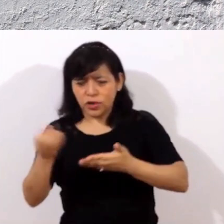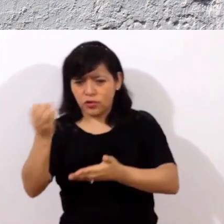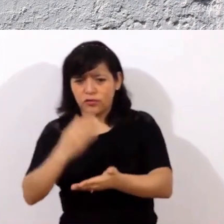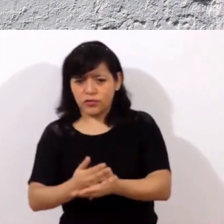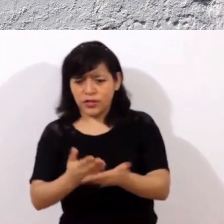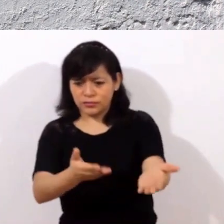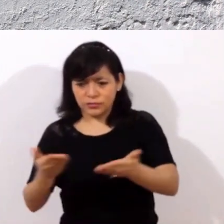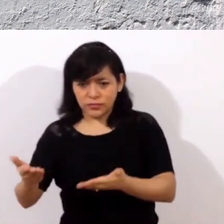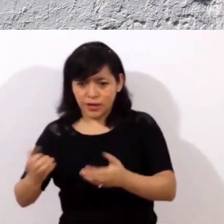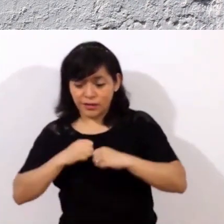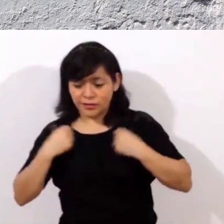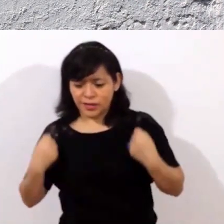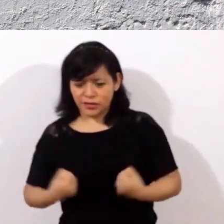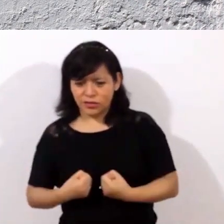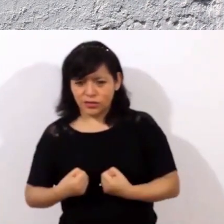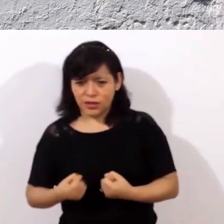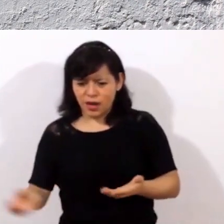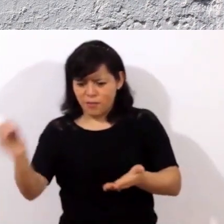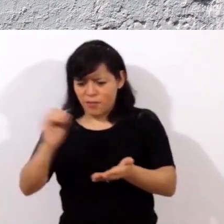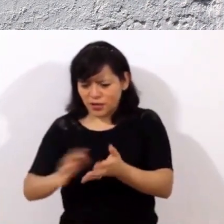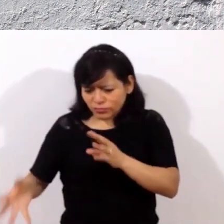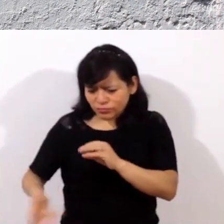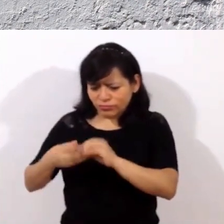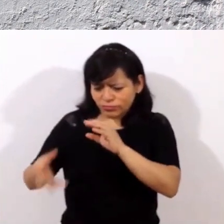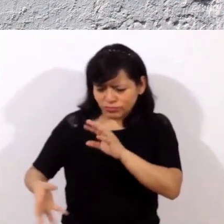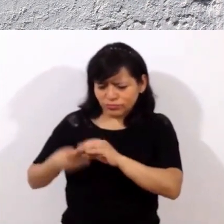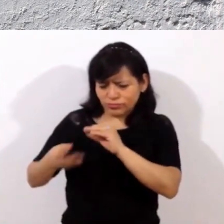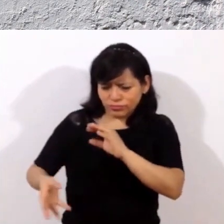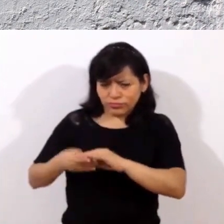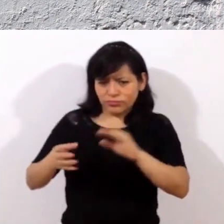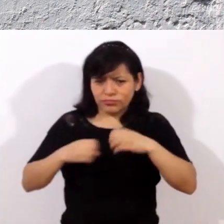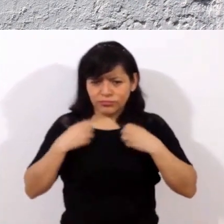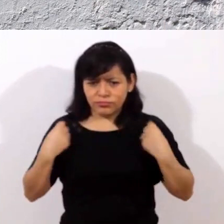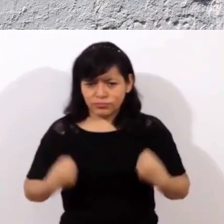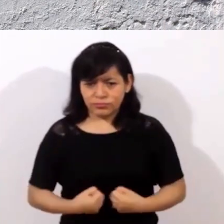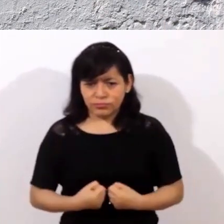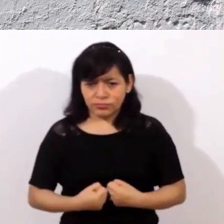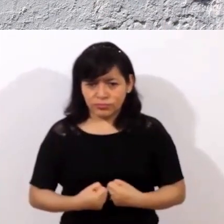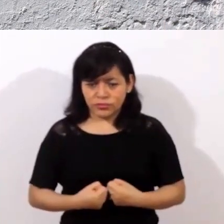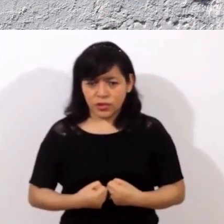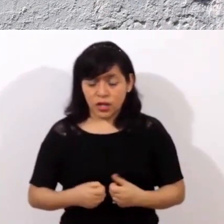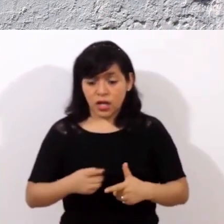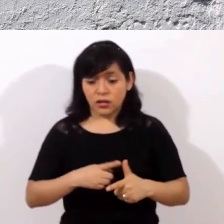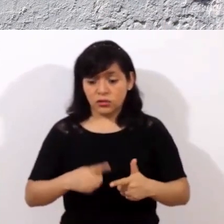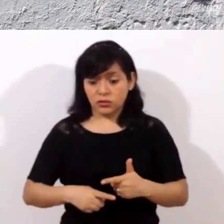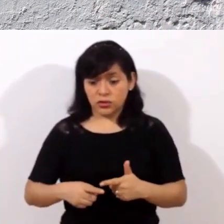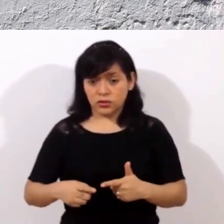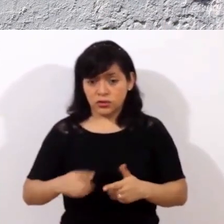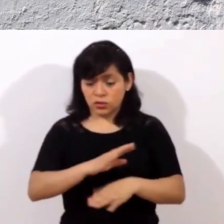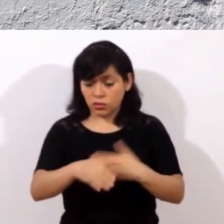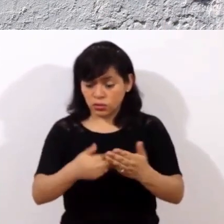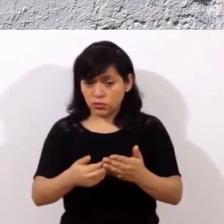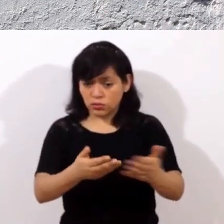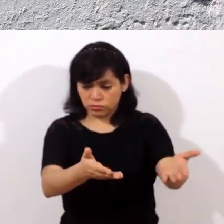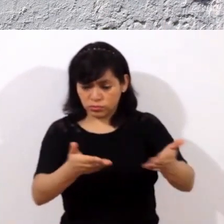que no se podía poner freno, y ellos tampoco no podían comer todo lo que había para el